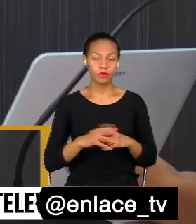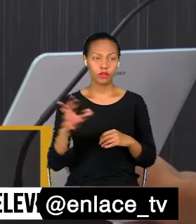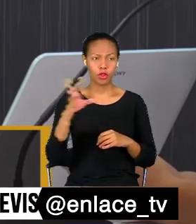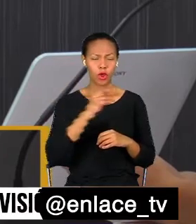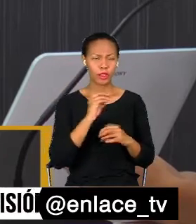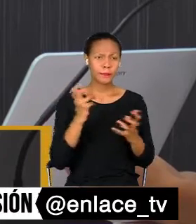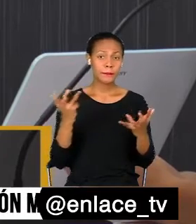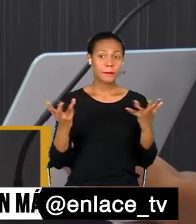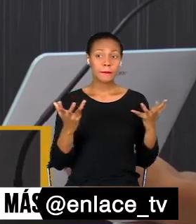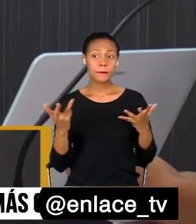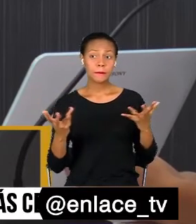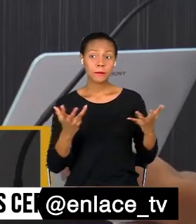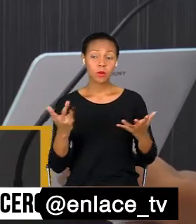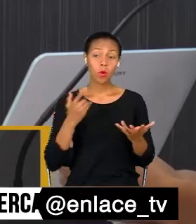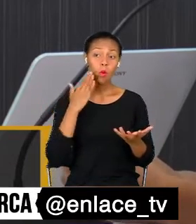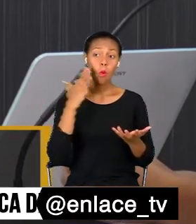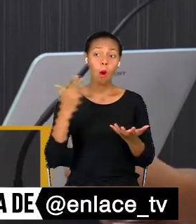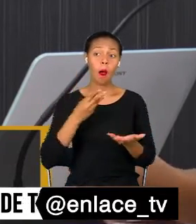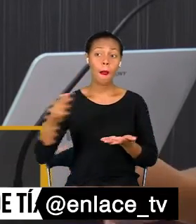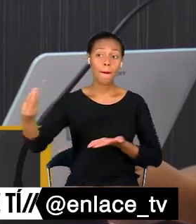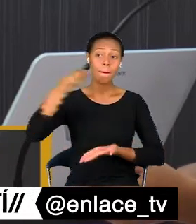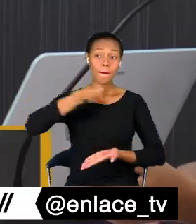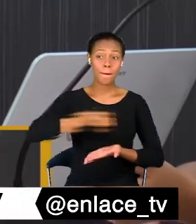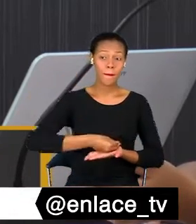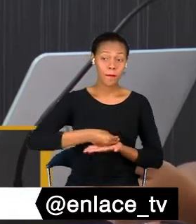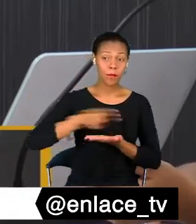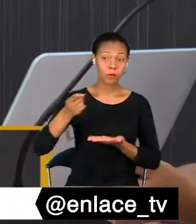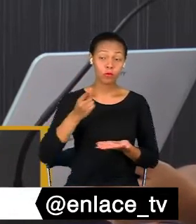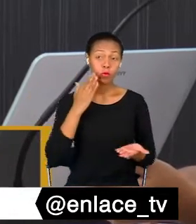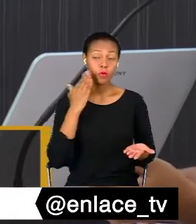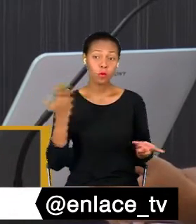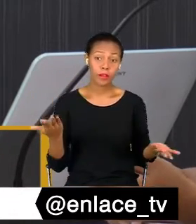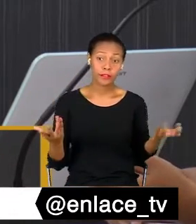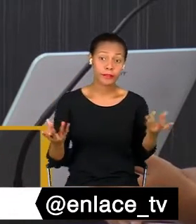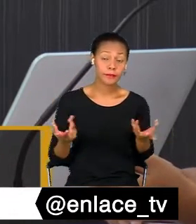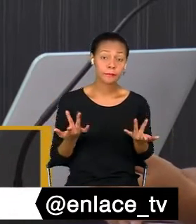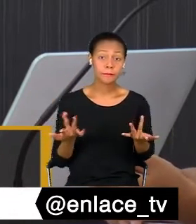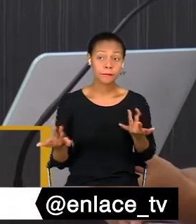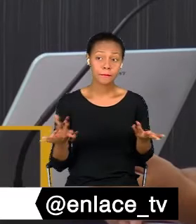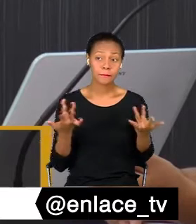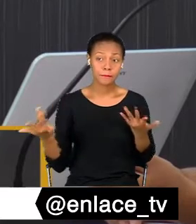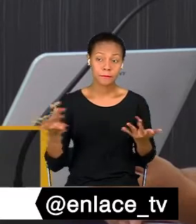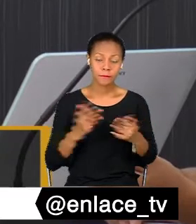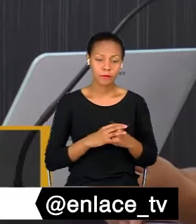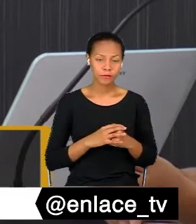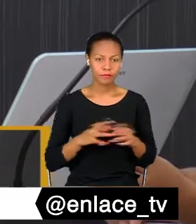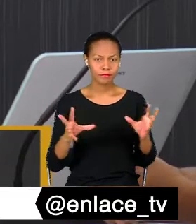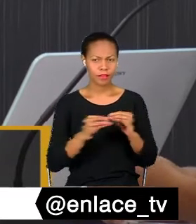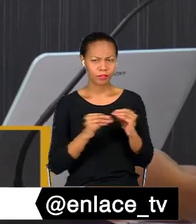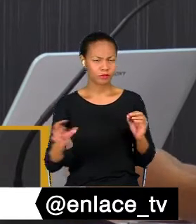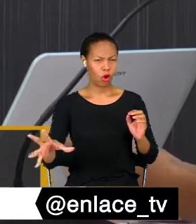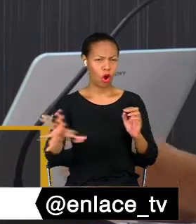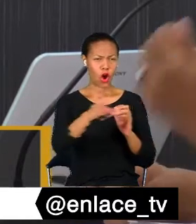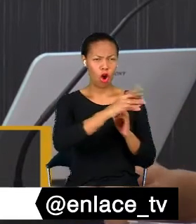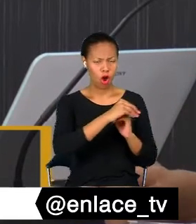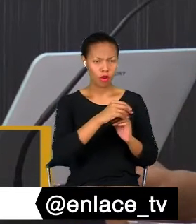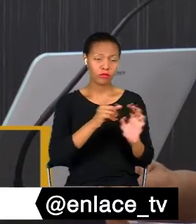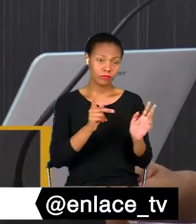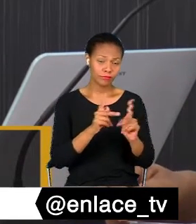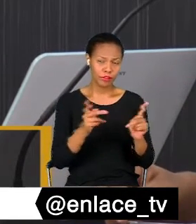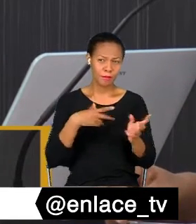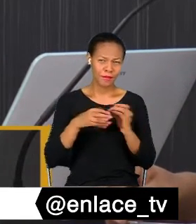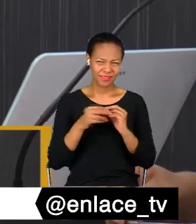pago de las cesantías. El doctor Juan Carlos sabe de que, y la opinión pública y el compañero ahí